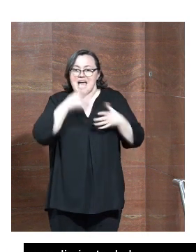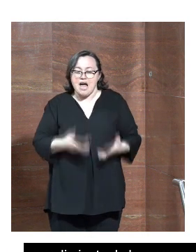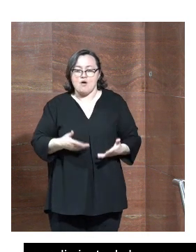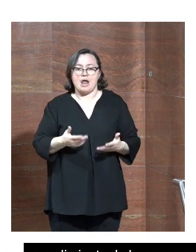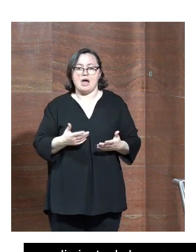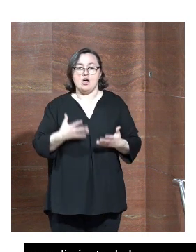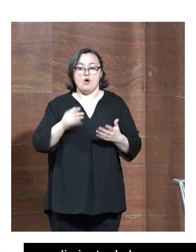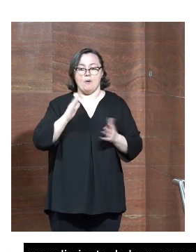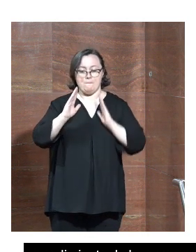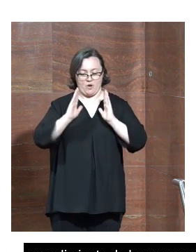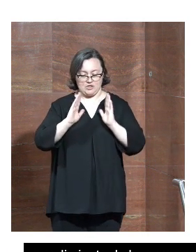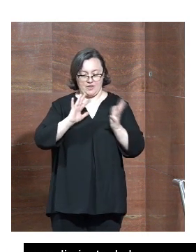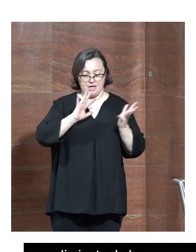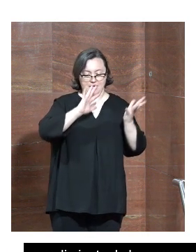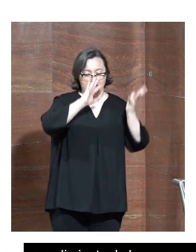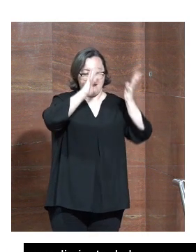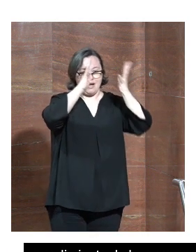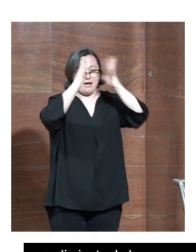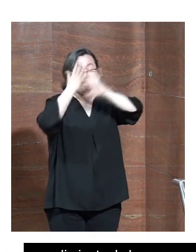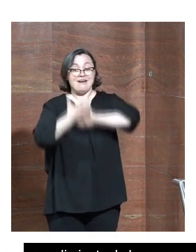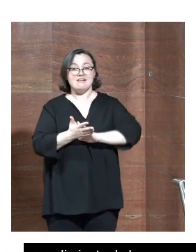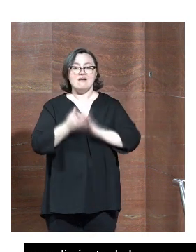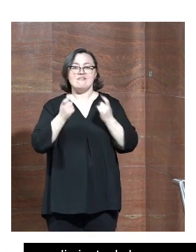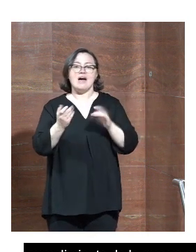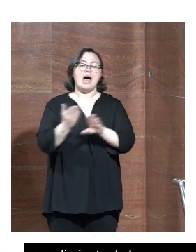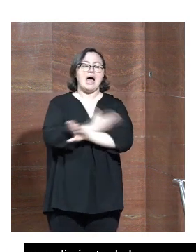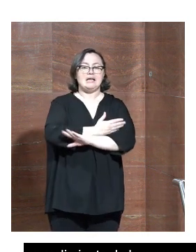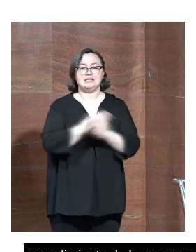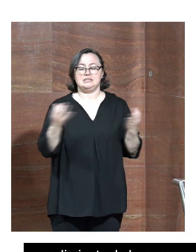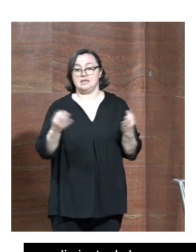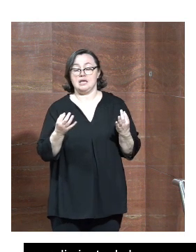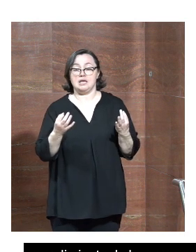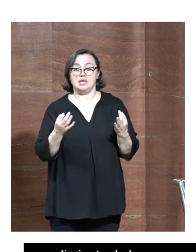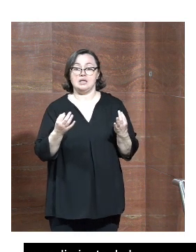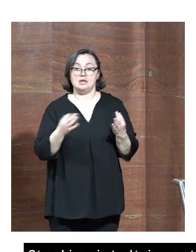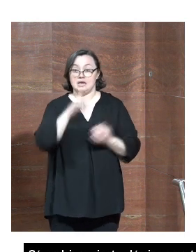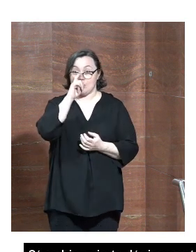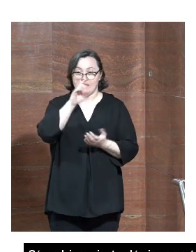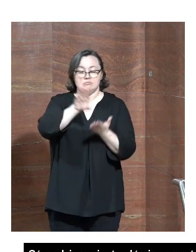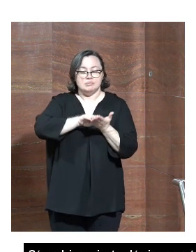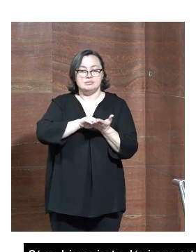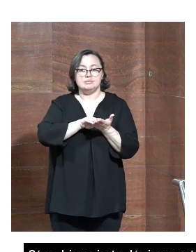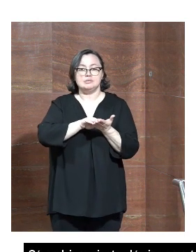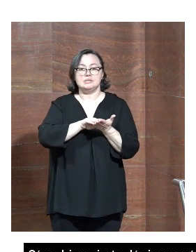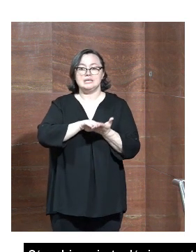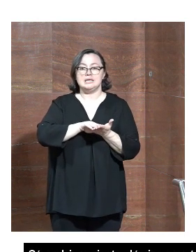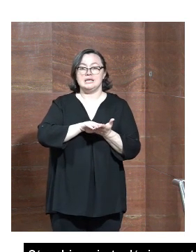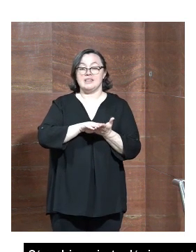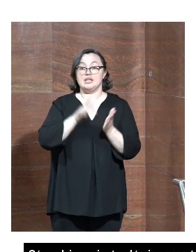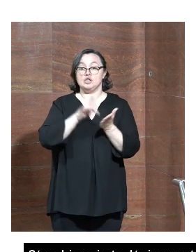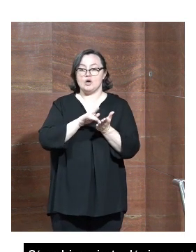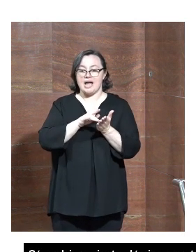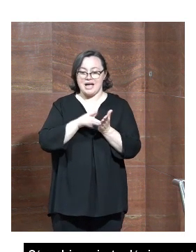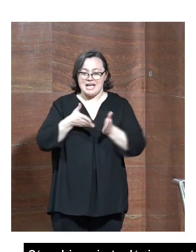en todo este proceso de digitalización, tiene necesariamente que haber o tenerse en cuenta el aprovisionamiento